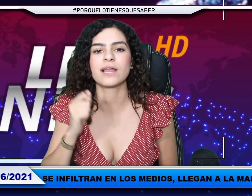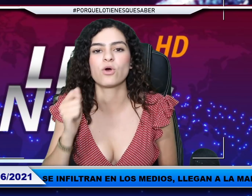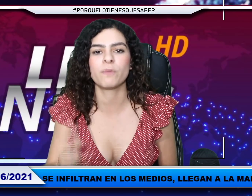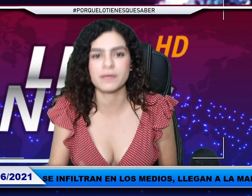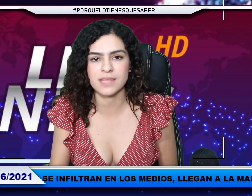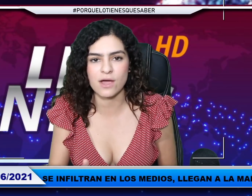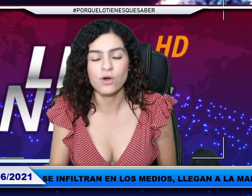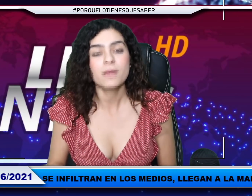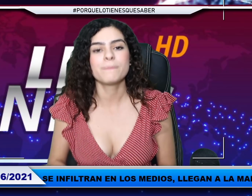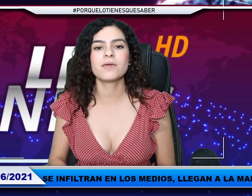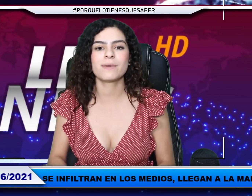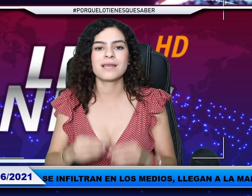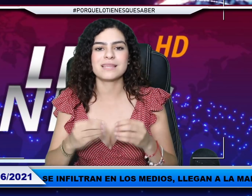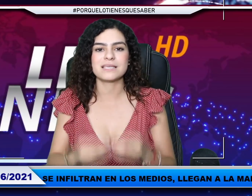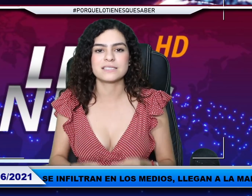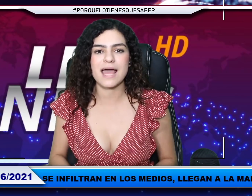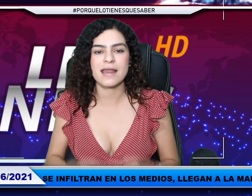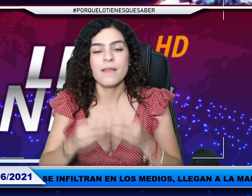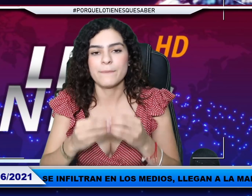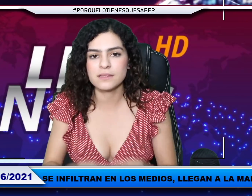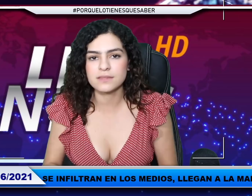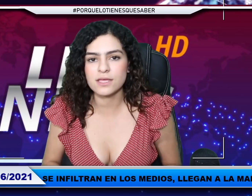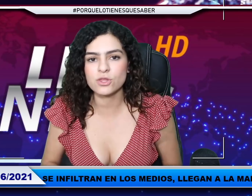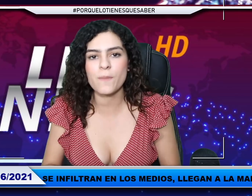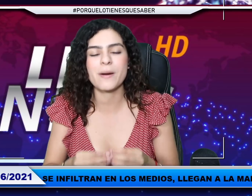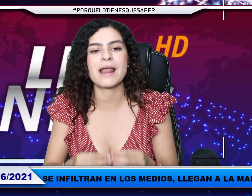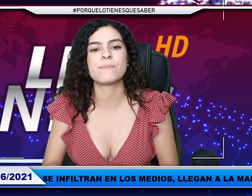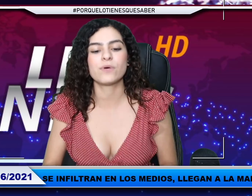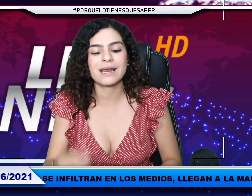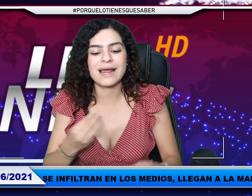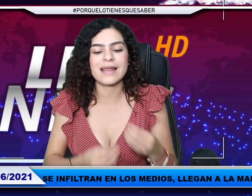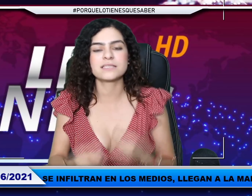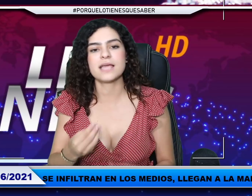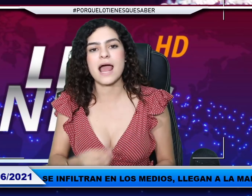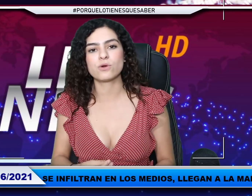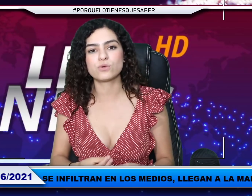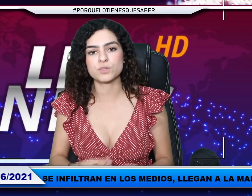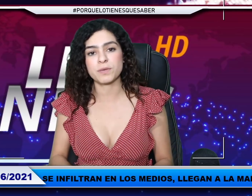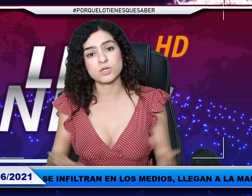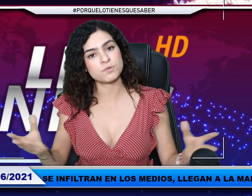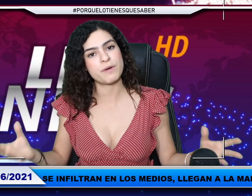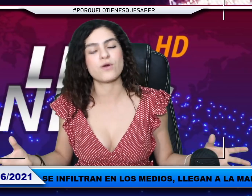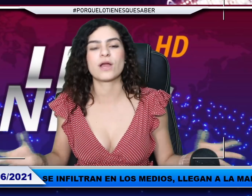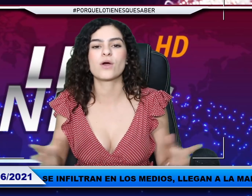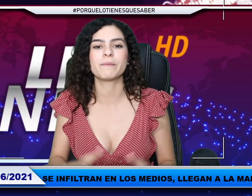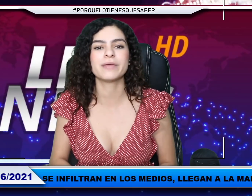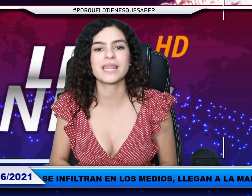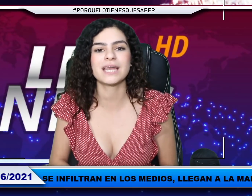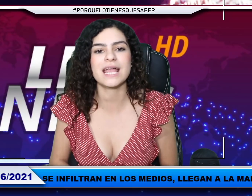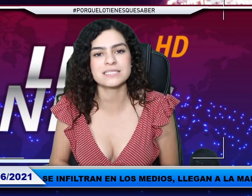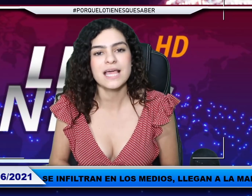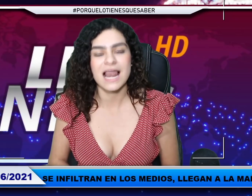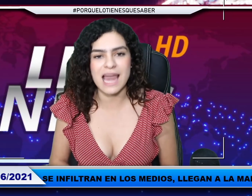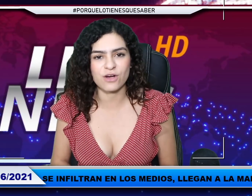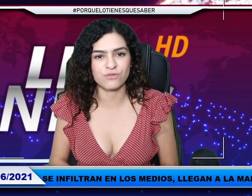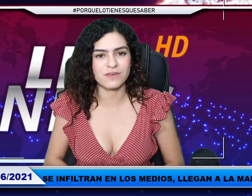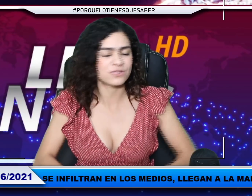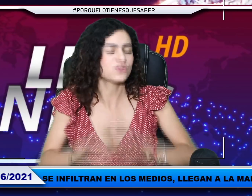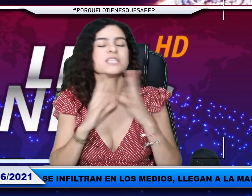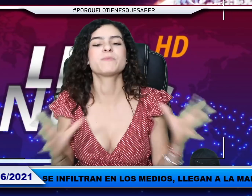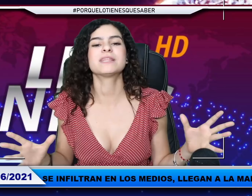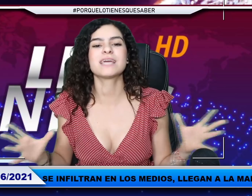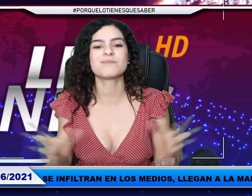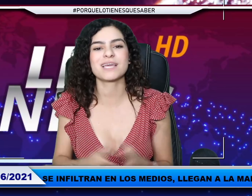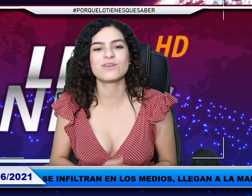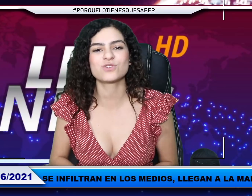desinformación, del golpeteo, viven de estar mintiendo para poder ganarse algunos pesos, pero que lo que pierden es la confianza.